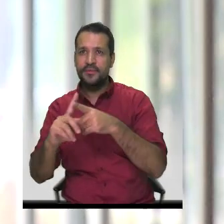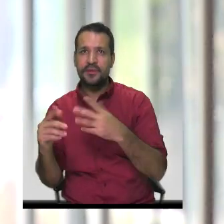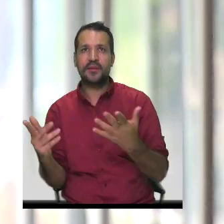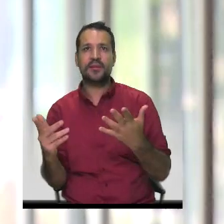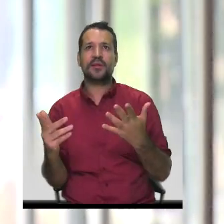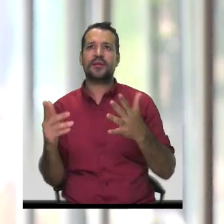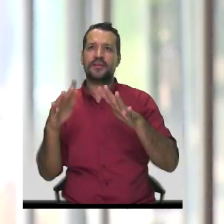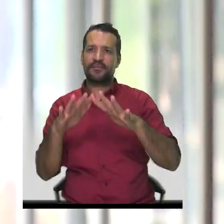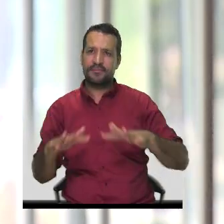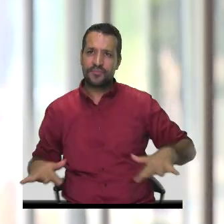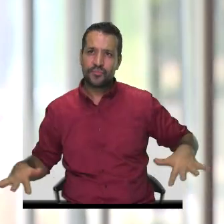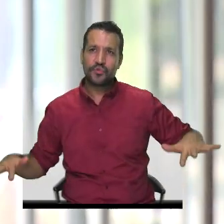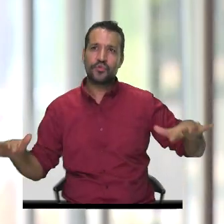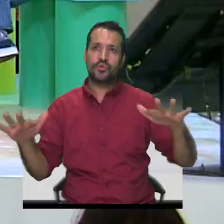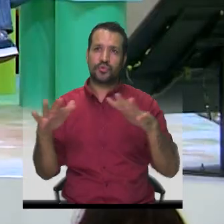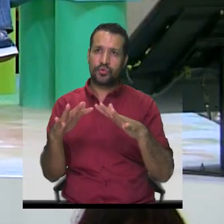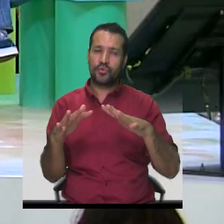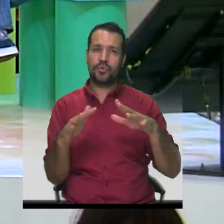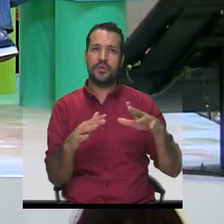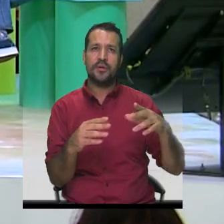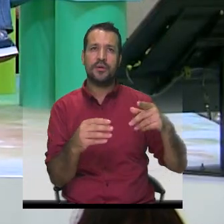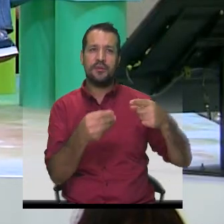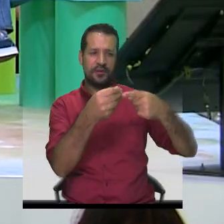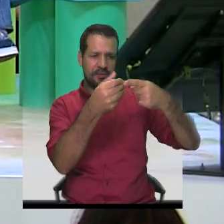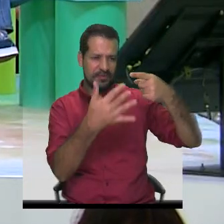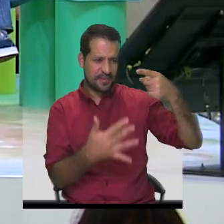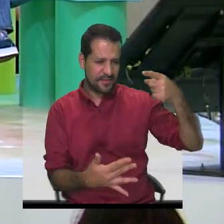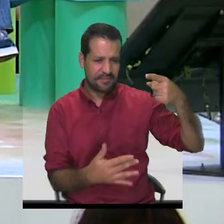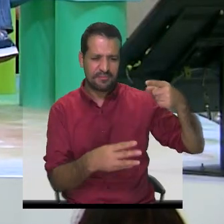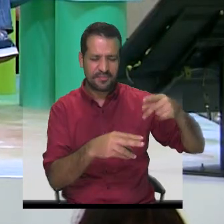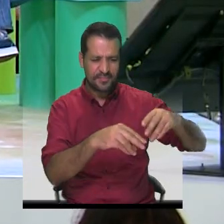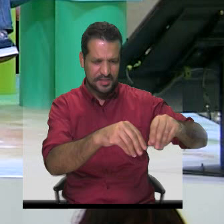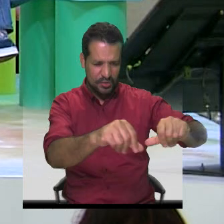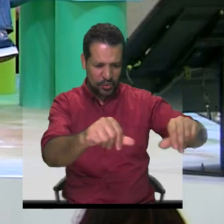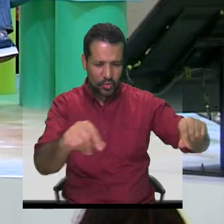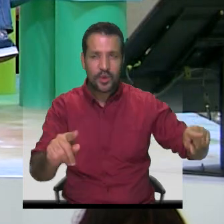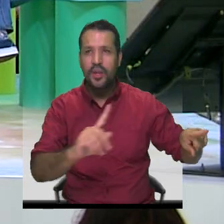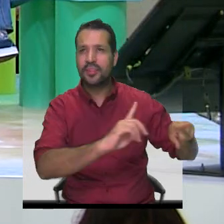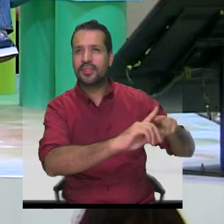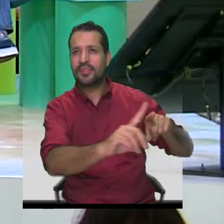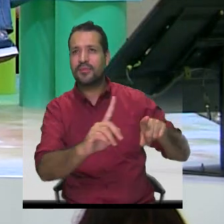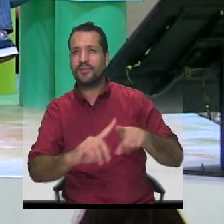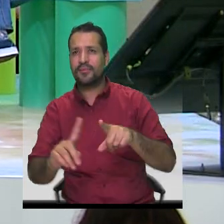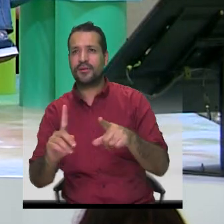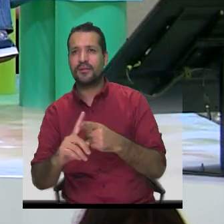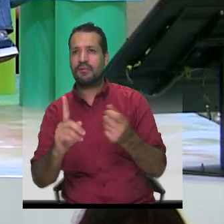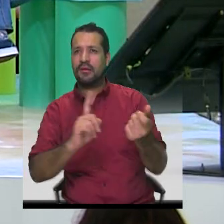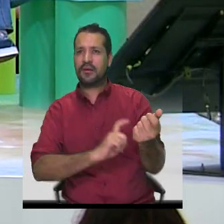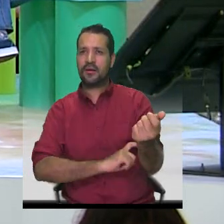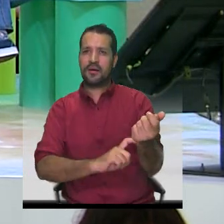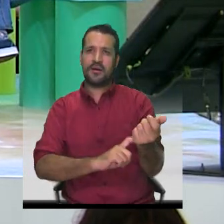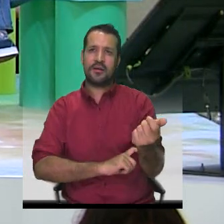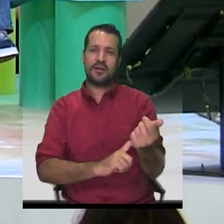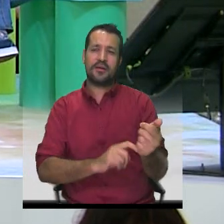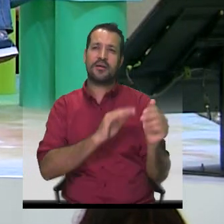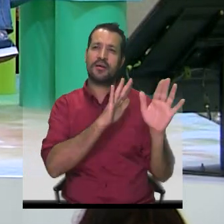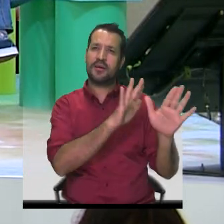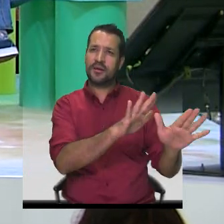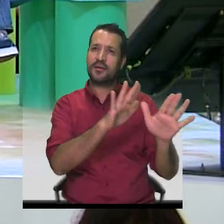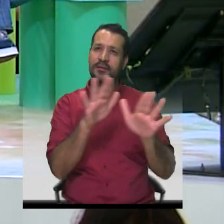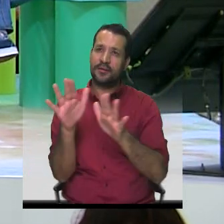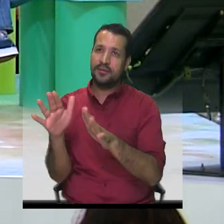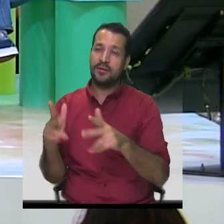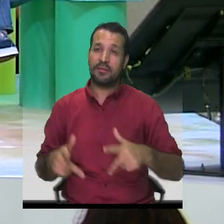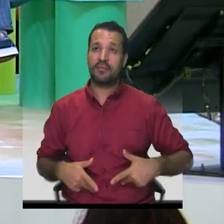zonas, tipologías de suelos, particularidades pues como bioclimáticas, y